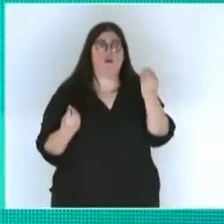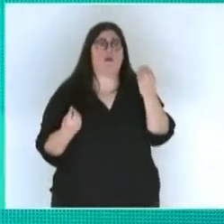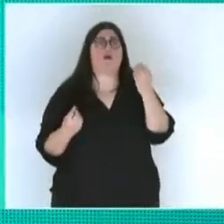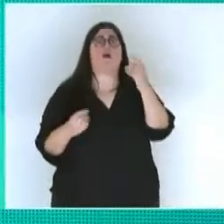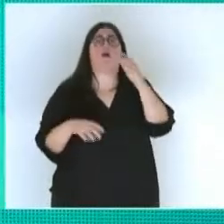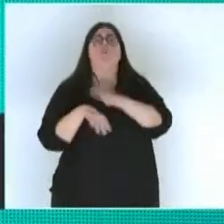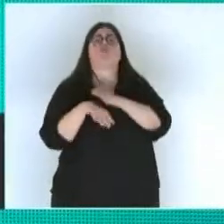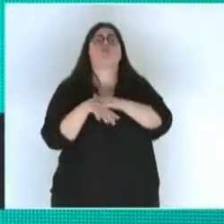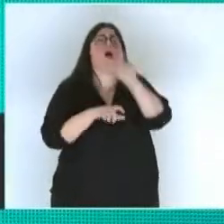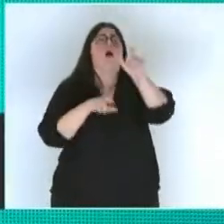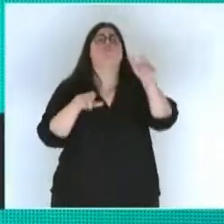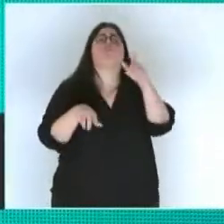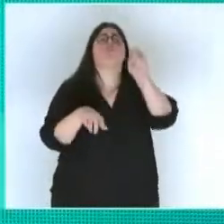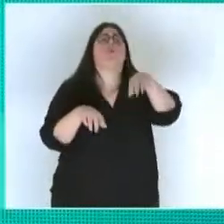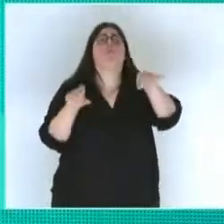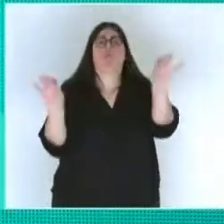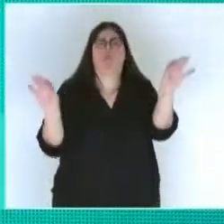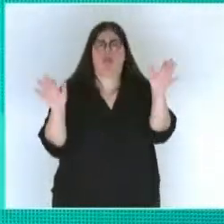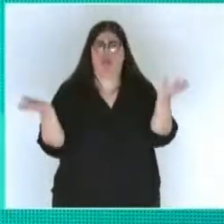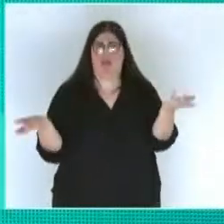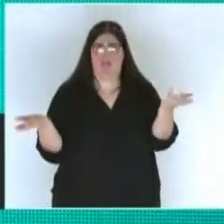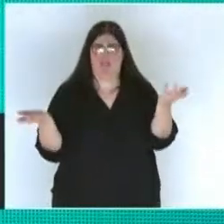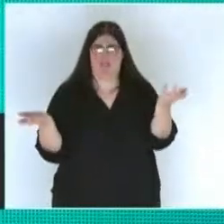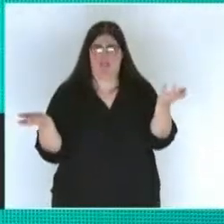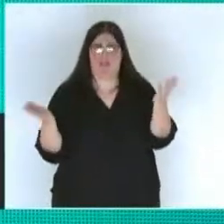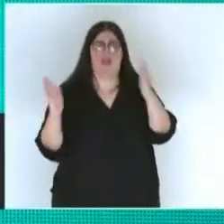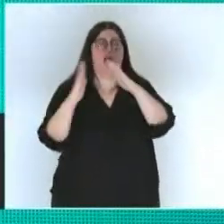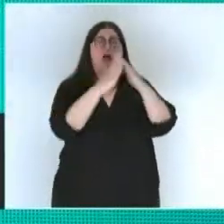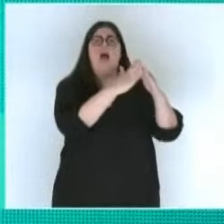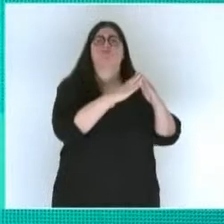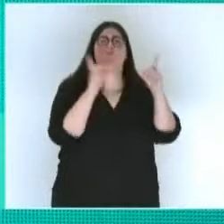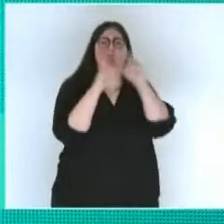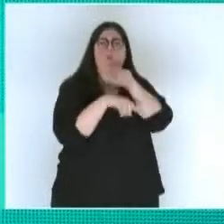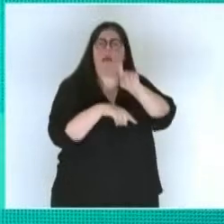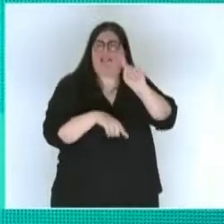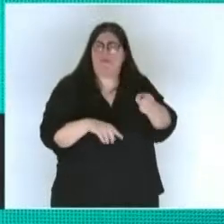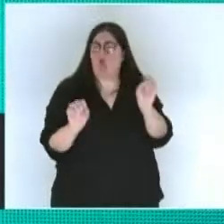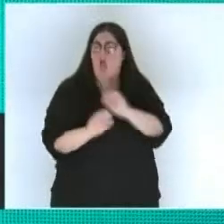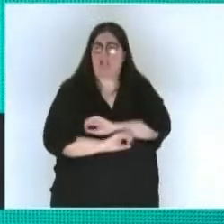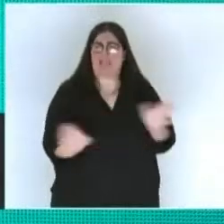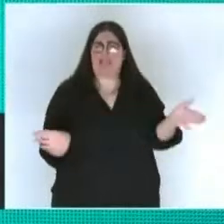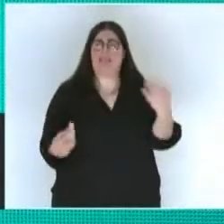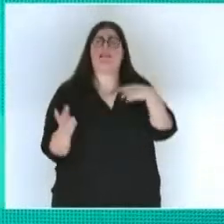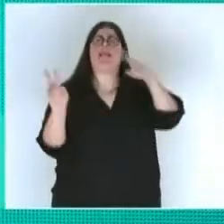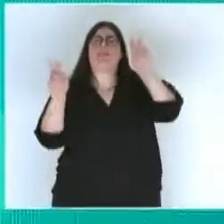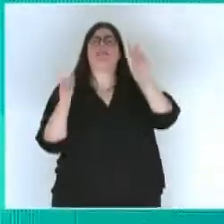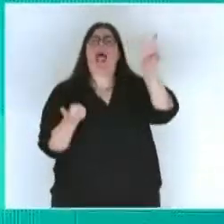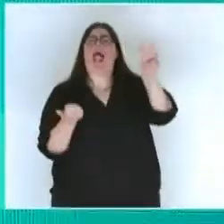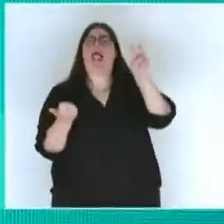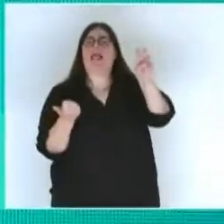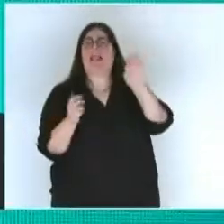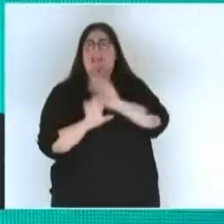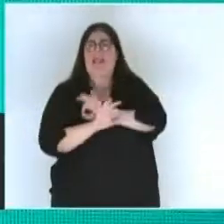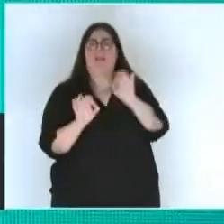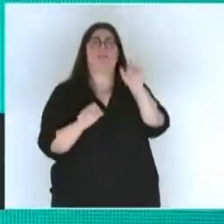solución habitacional, horrible, nadie aparece tampoco. Del tema del inquilinato tampoco aparece. Los